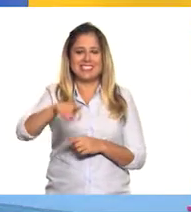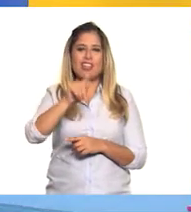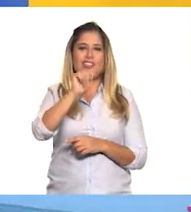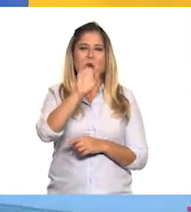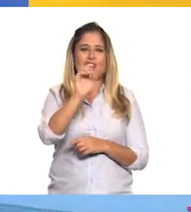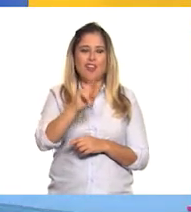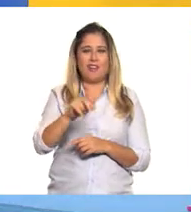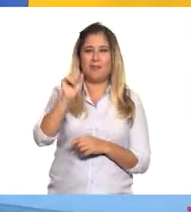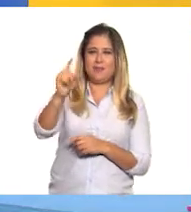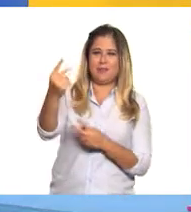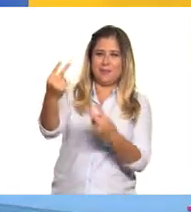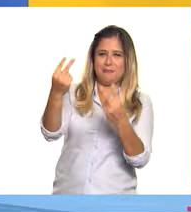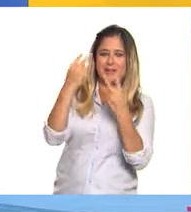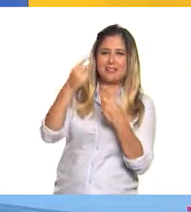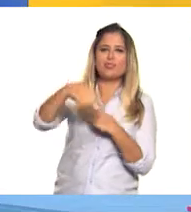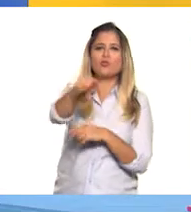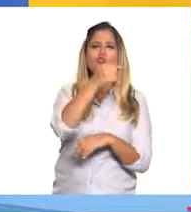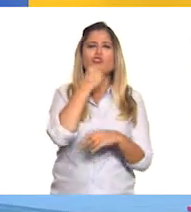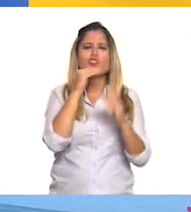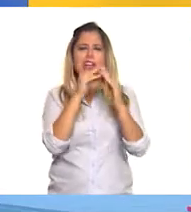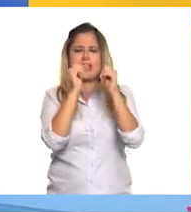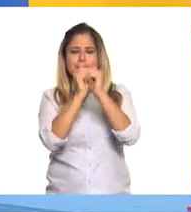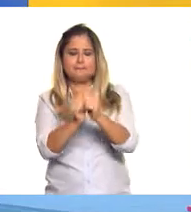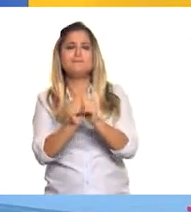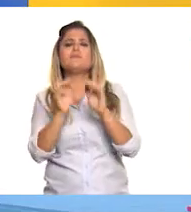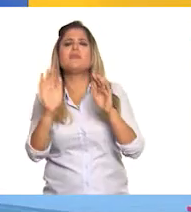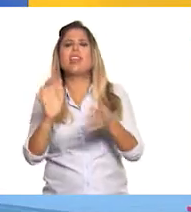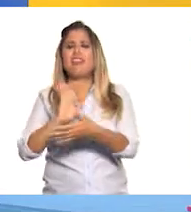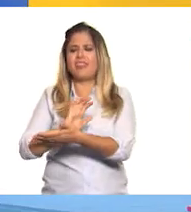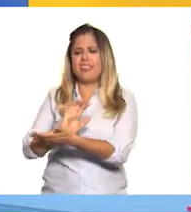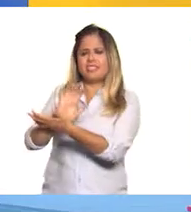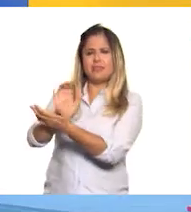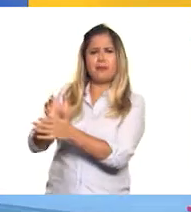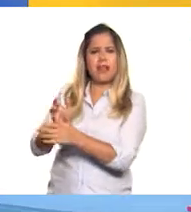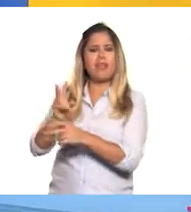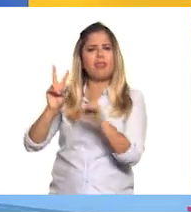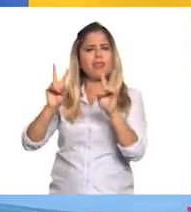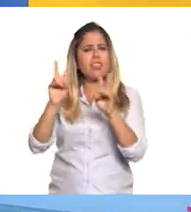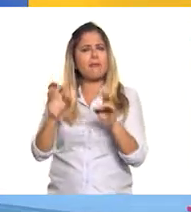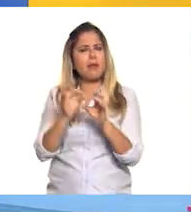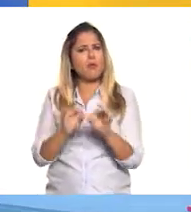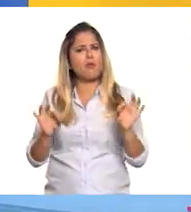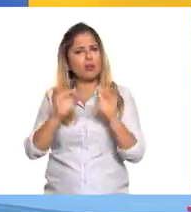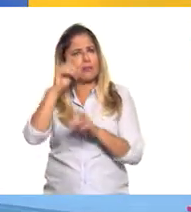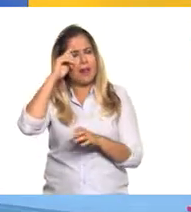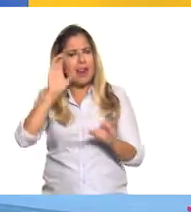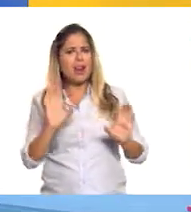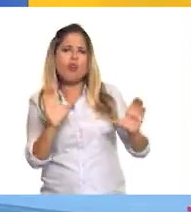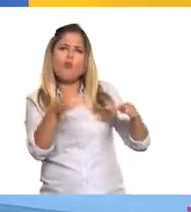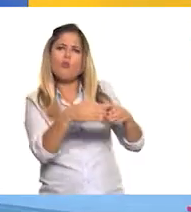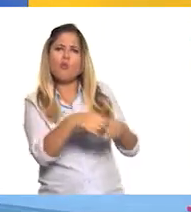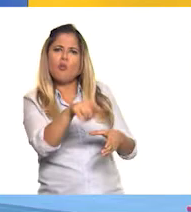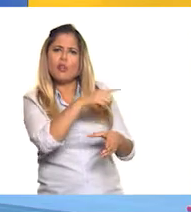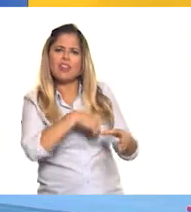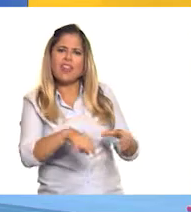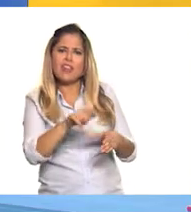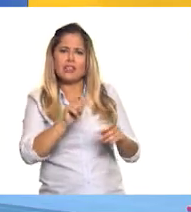que nos estás viendo. ¿Por qué consideran que discriminar sea un tema tan relevante para la comunidad, en este caso